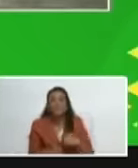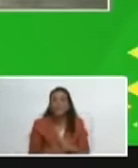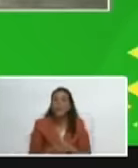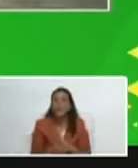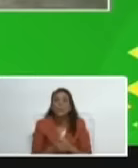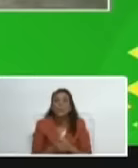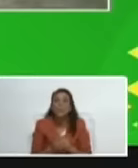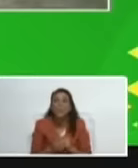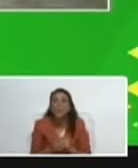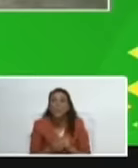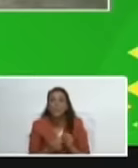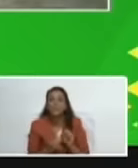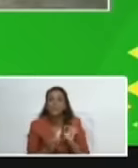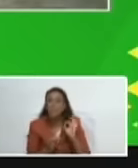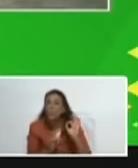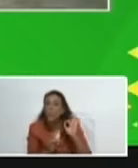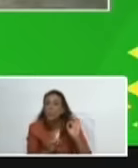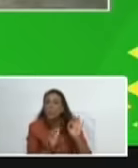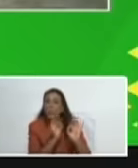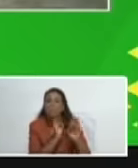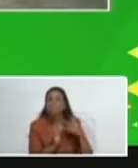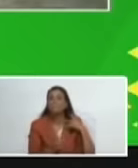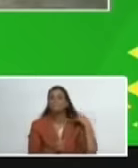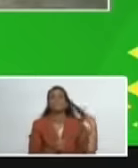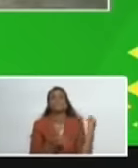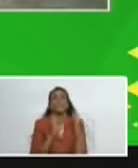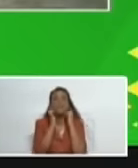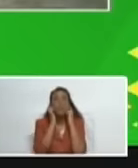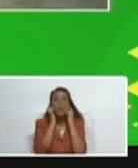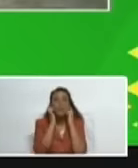el procesamiento de todos los productos